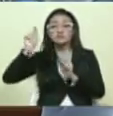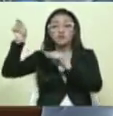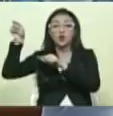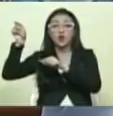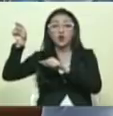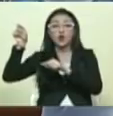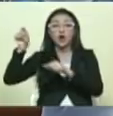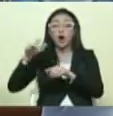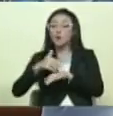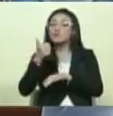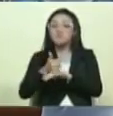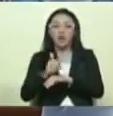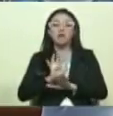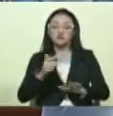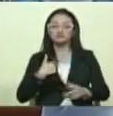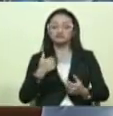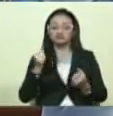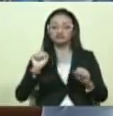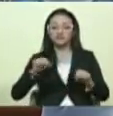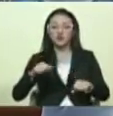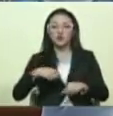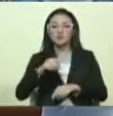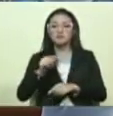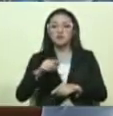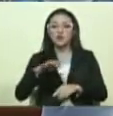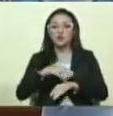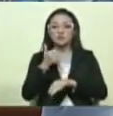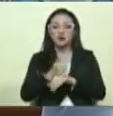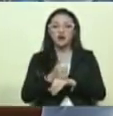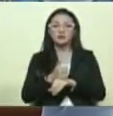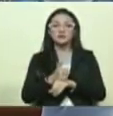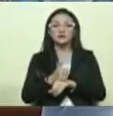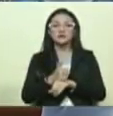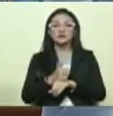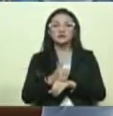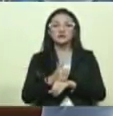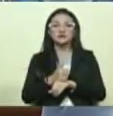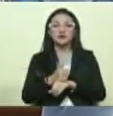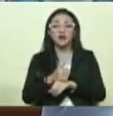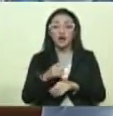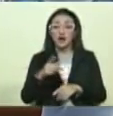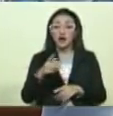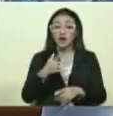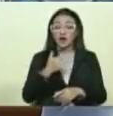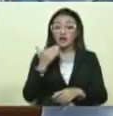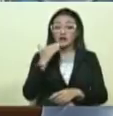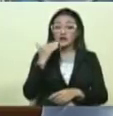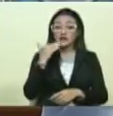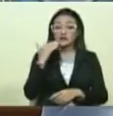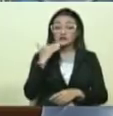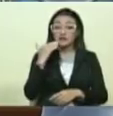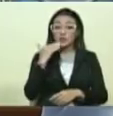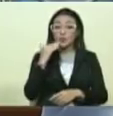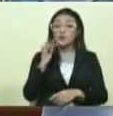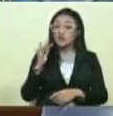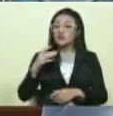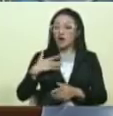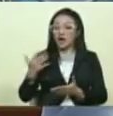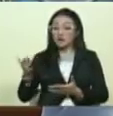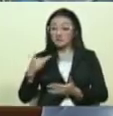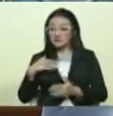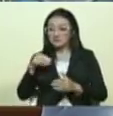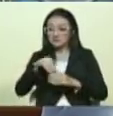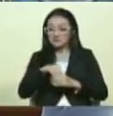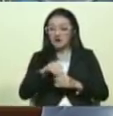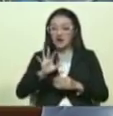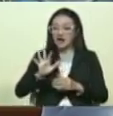justicia estadounidense y al parecer se le va a dar un beneficio. Nosotros no podemos quedarnos con esto.